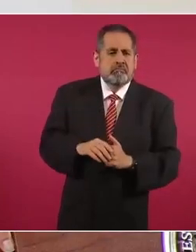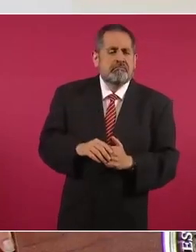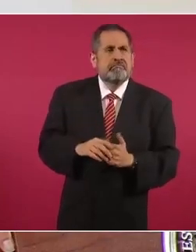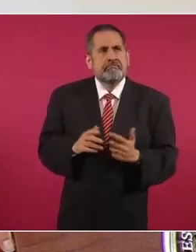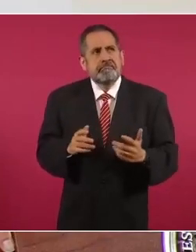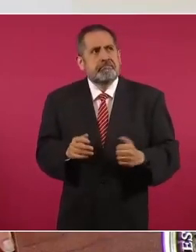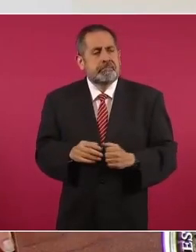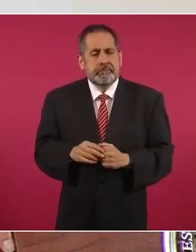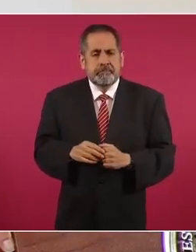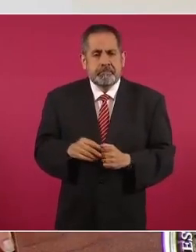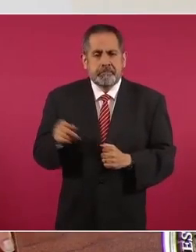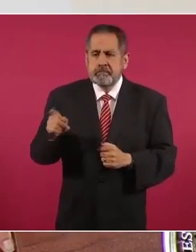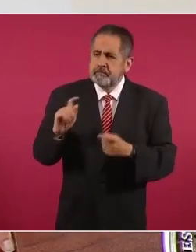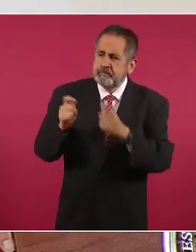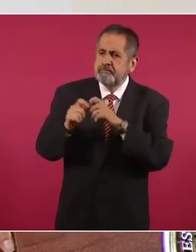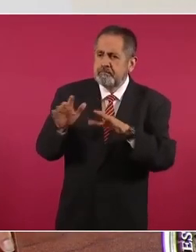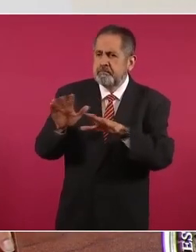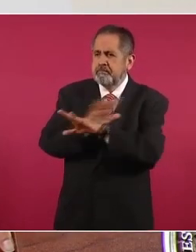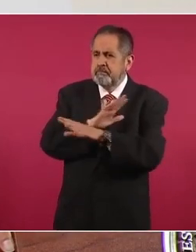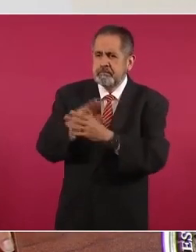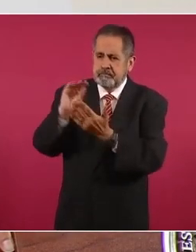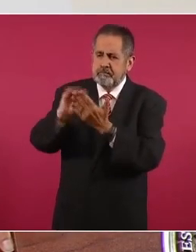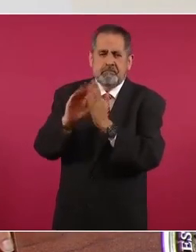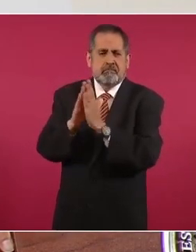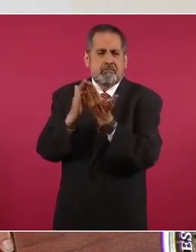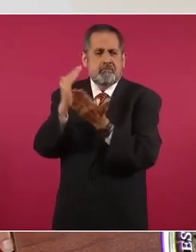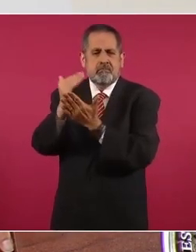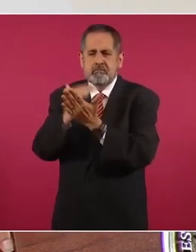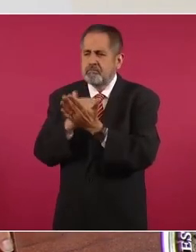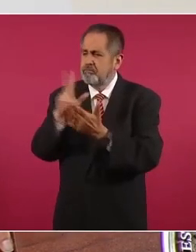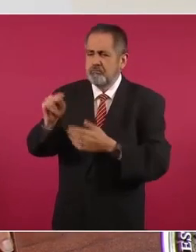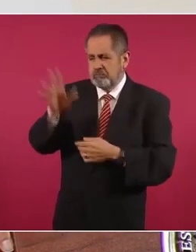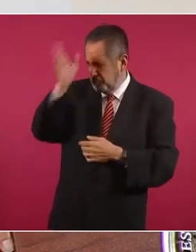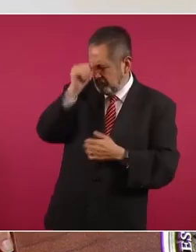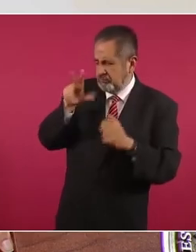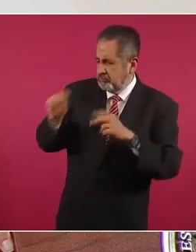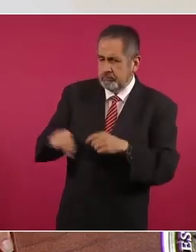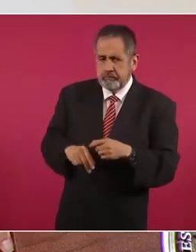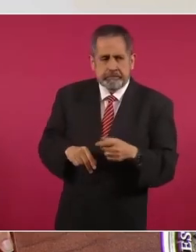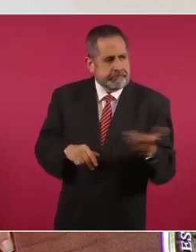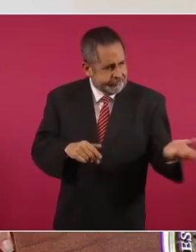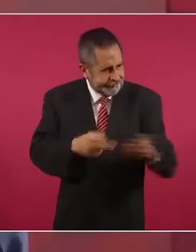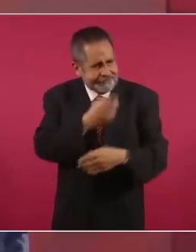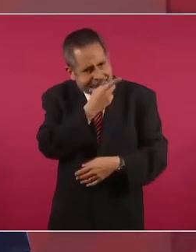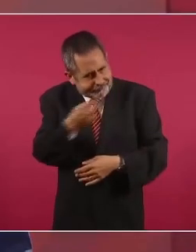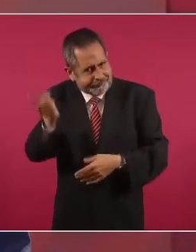con el cambio en los contenidos de los libros de texto.